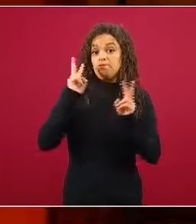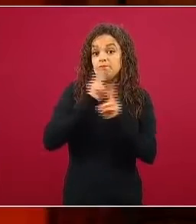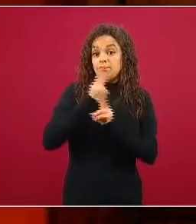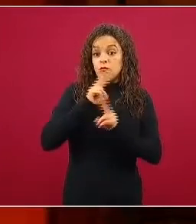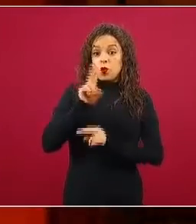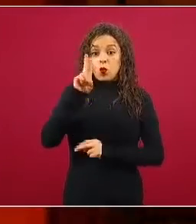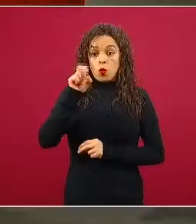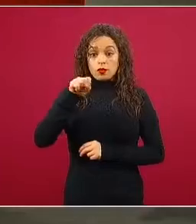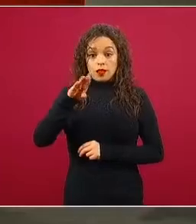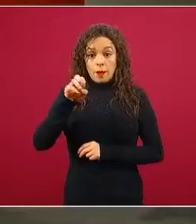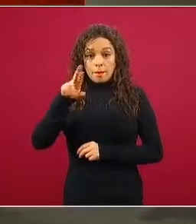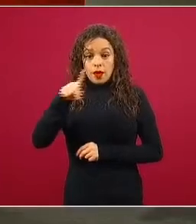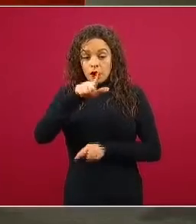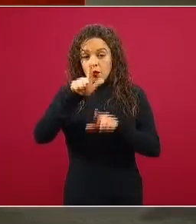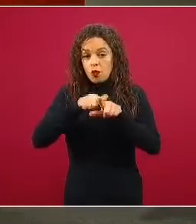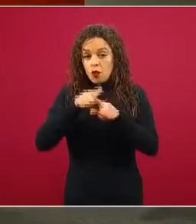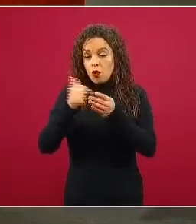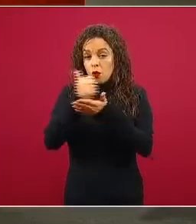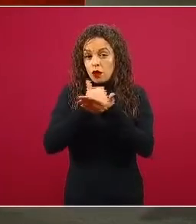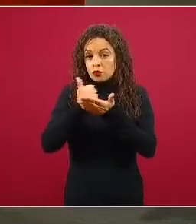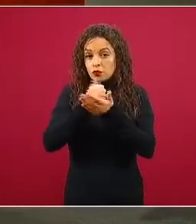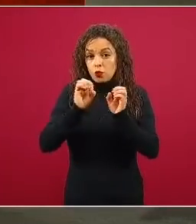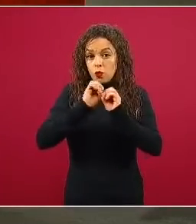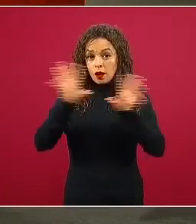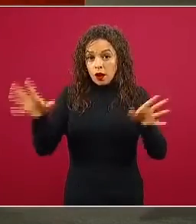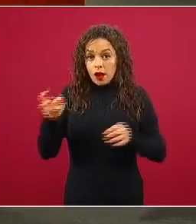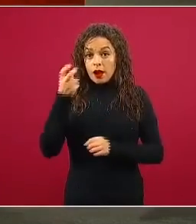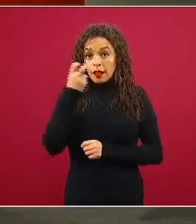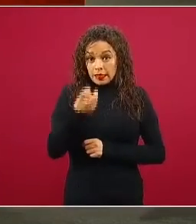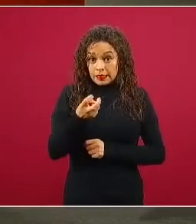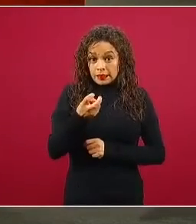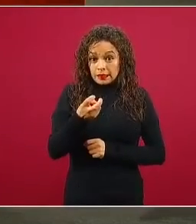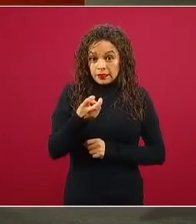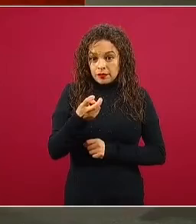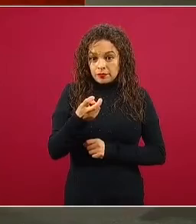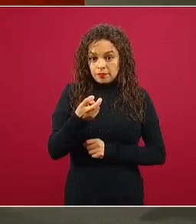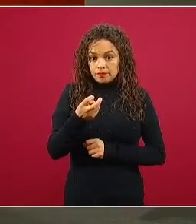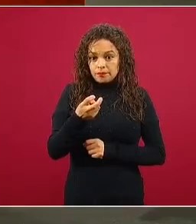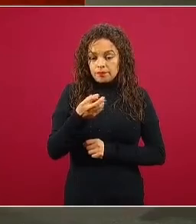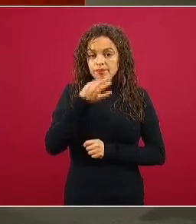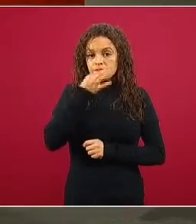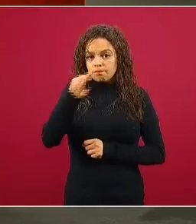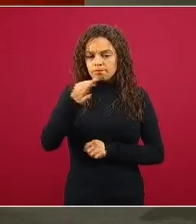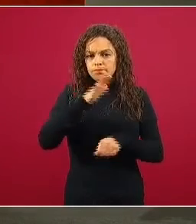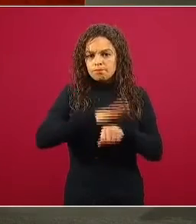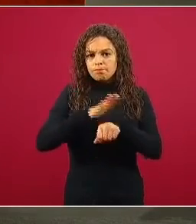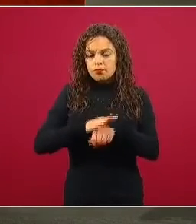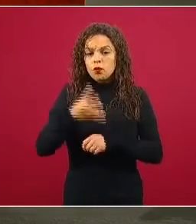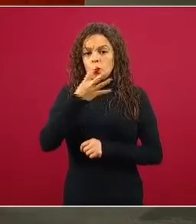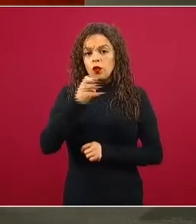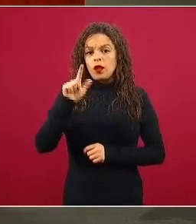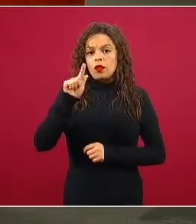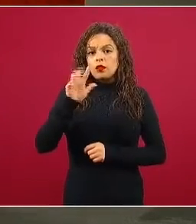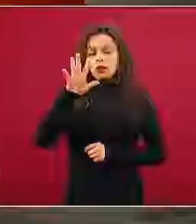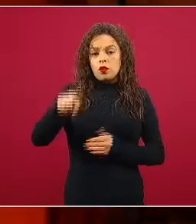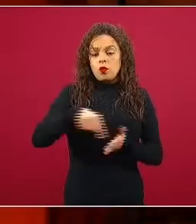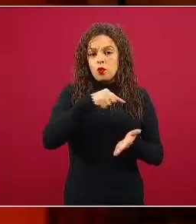color azul claro. Estas USMER son 475 unidades que han